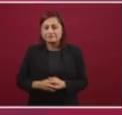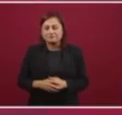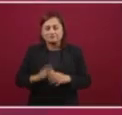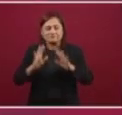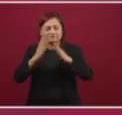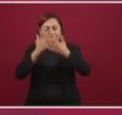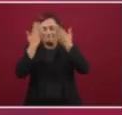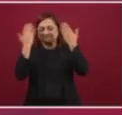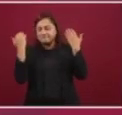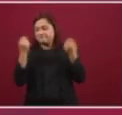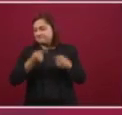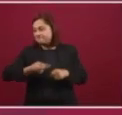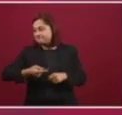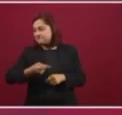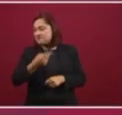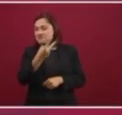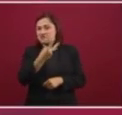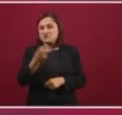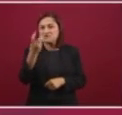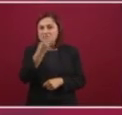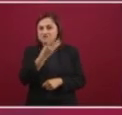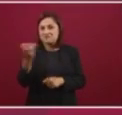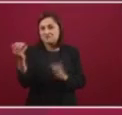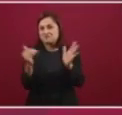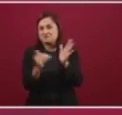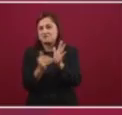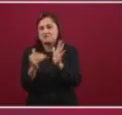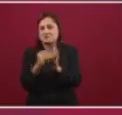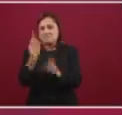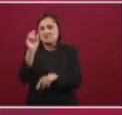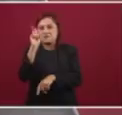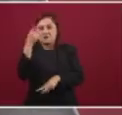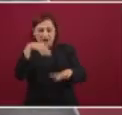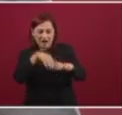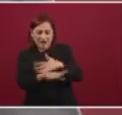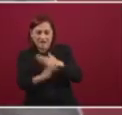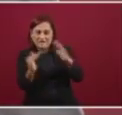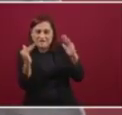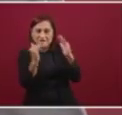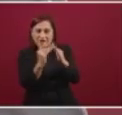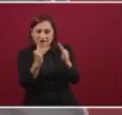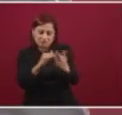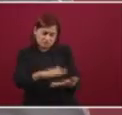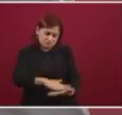200, 300 millones de dólares en una casa,